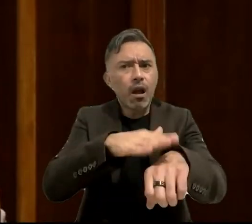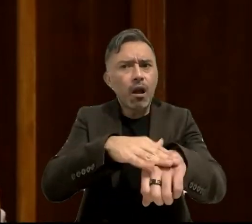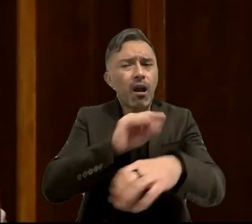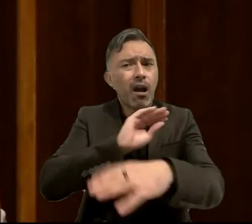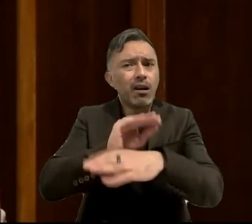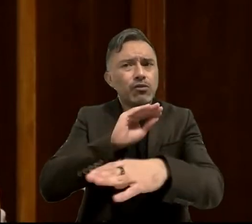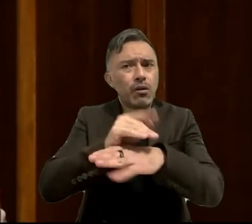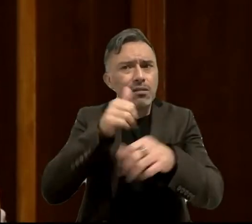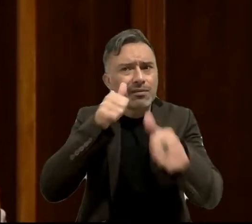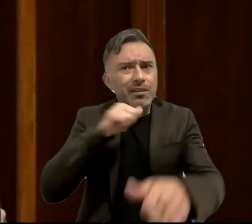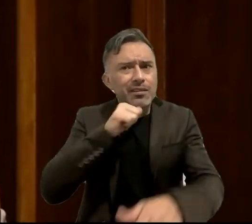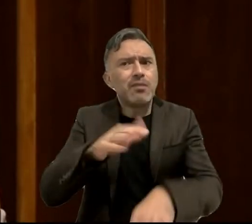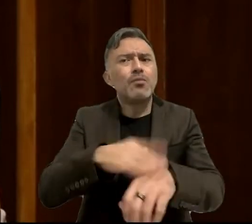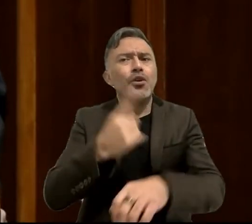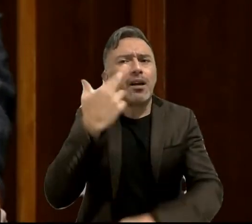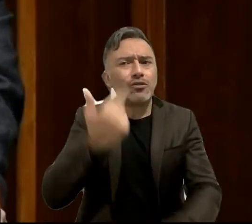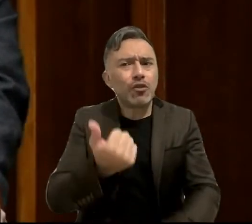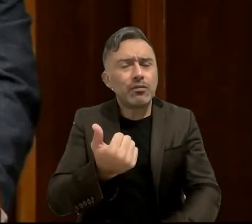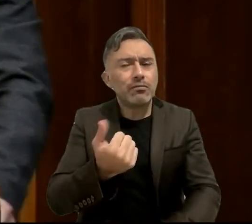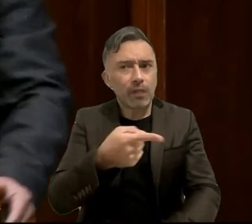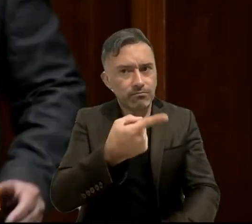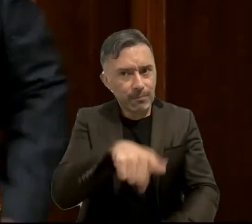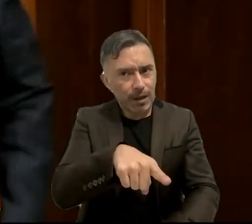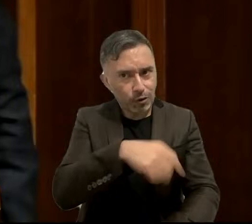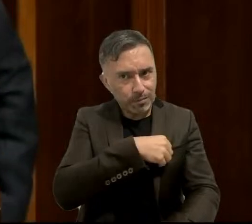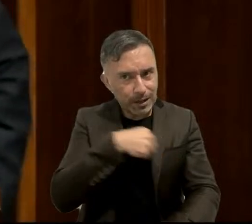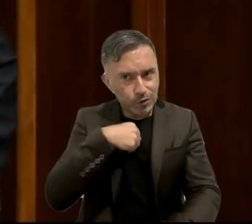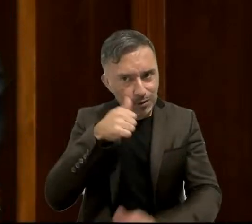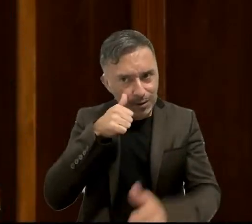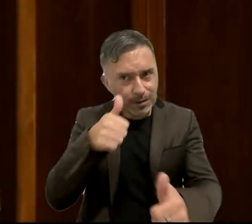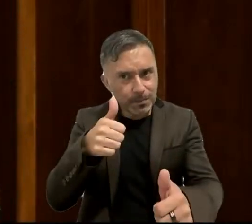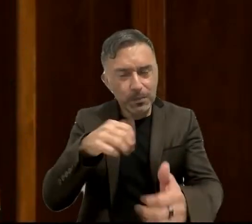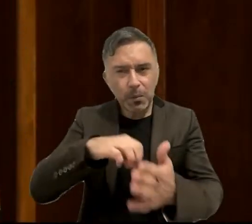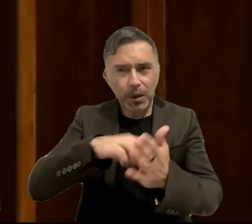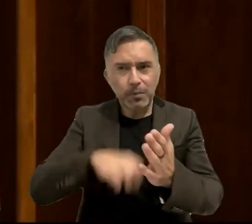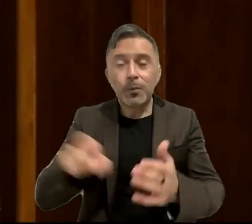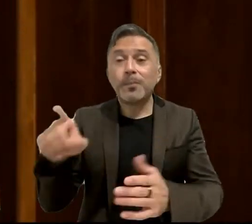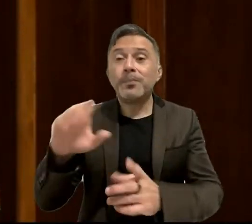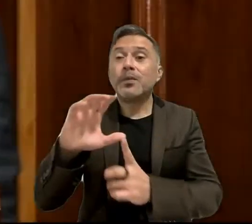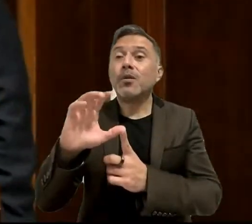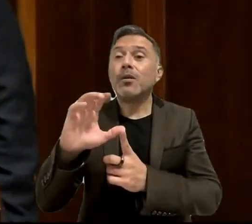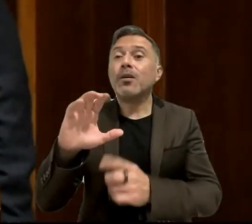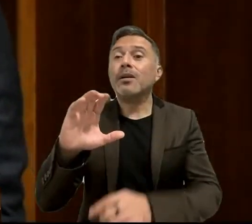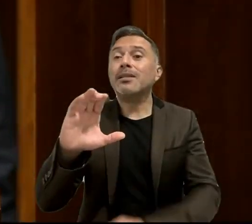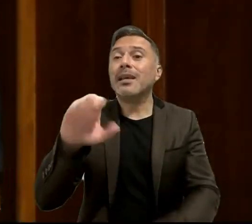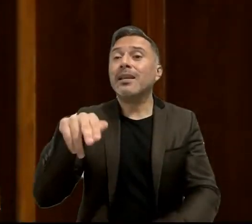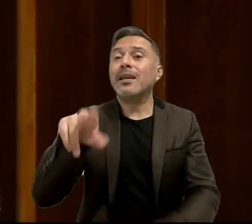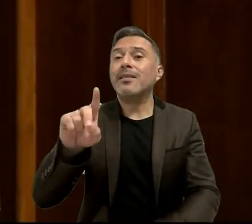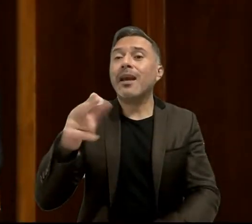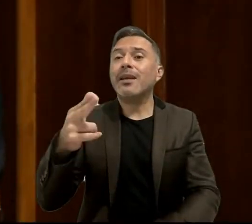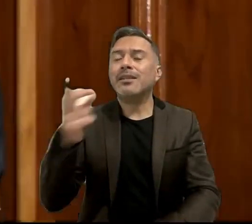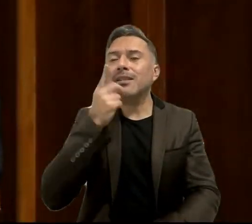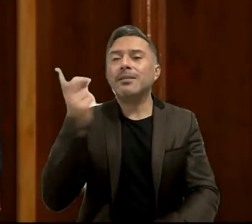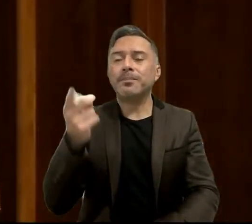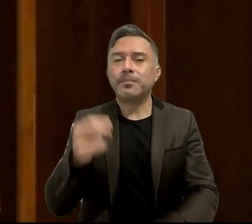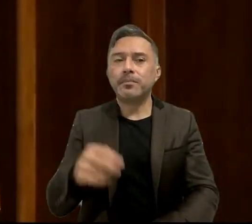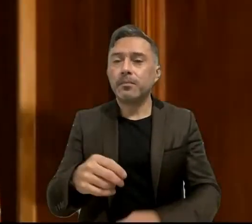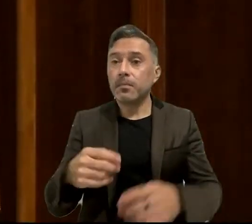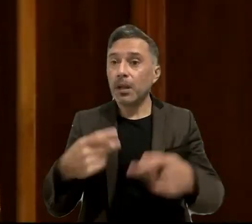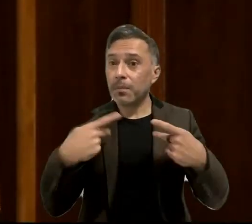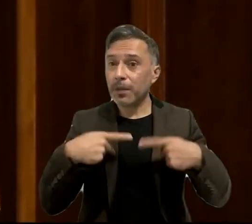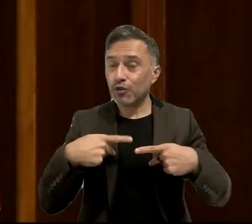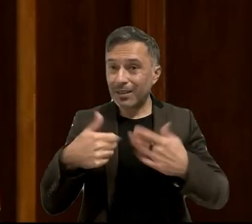Ejemplo, la Comisión de Derechos Humanos dice, no puedes tener más de 6 reos en una